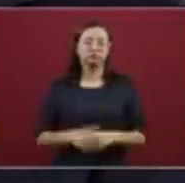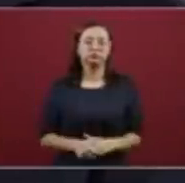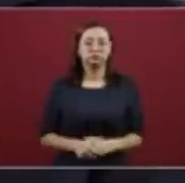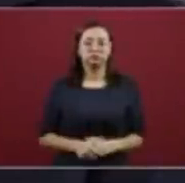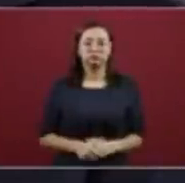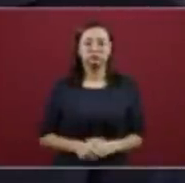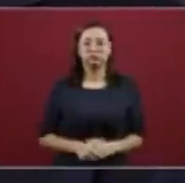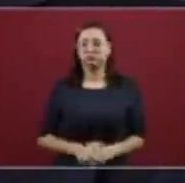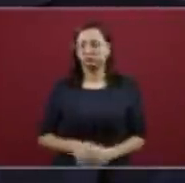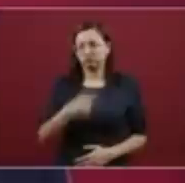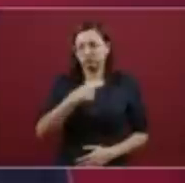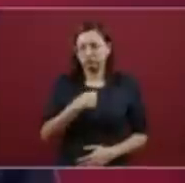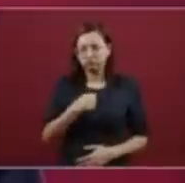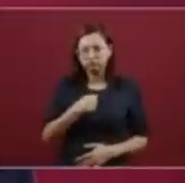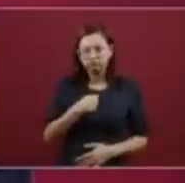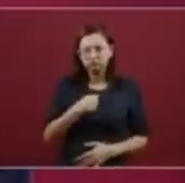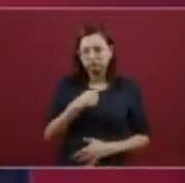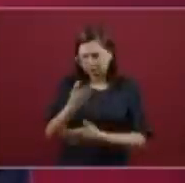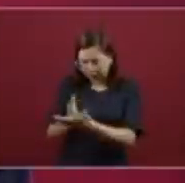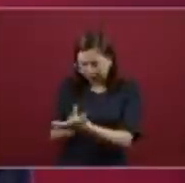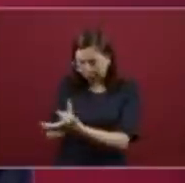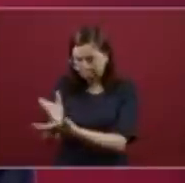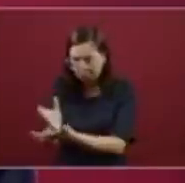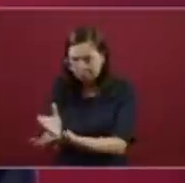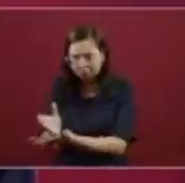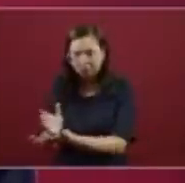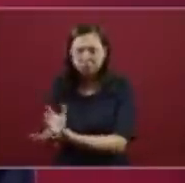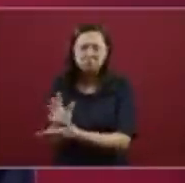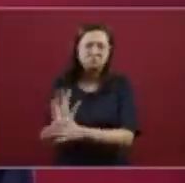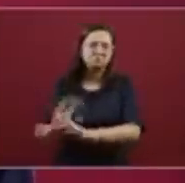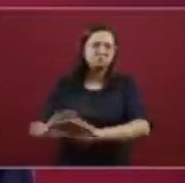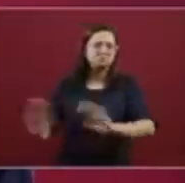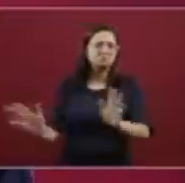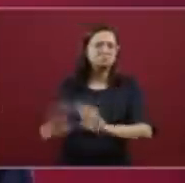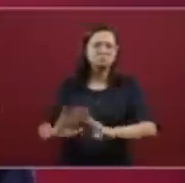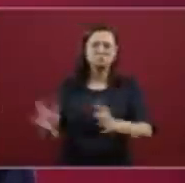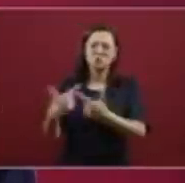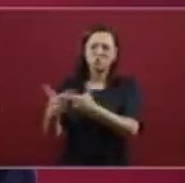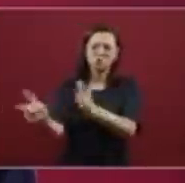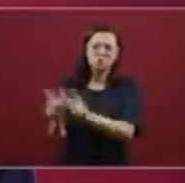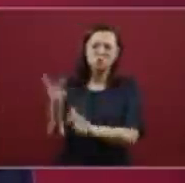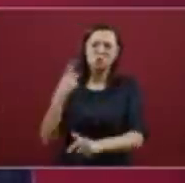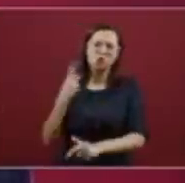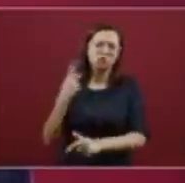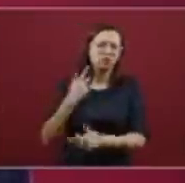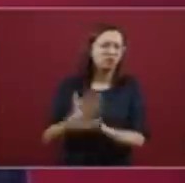tengo por qué meterme en asuntos partidistas.